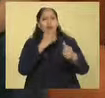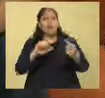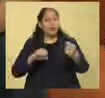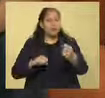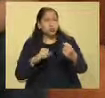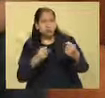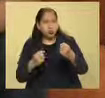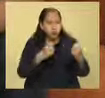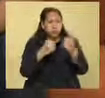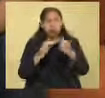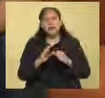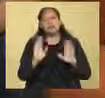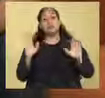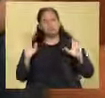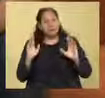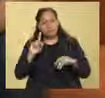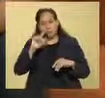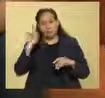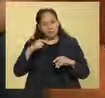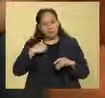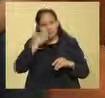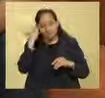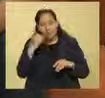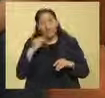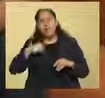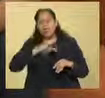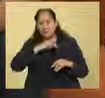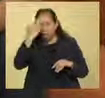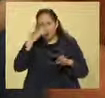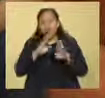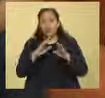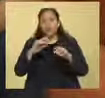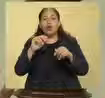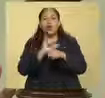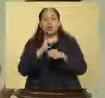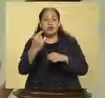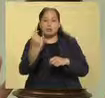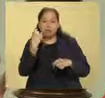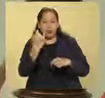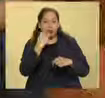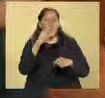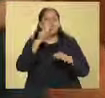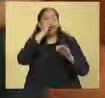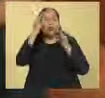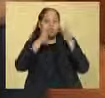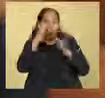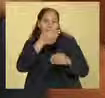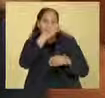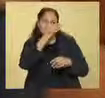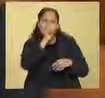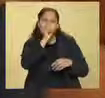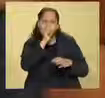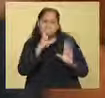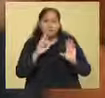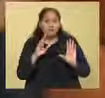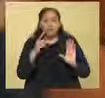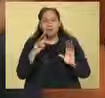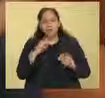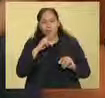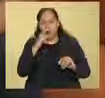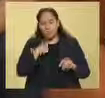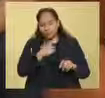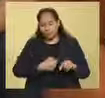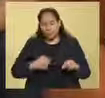por lo menos yo sabemos que el coche iba en sentido contrario pues salió en las noticias pero yo prefiero